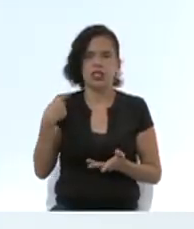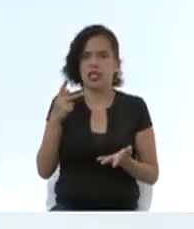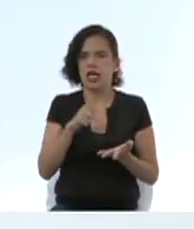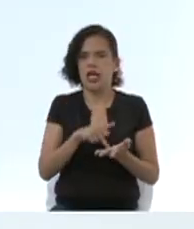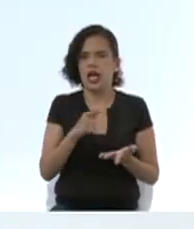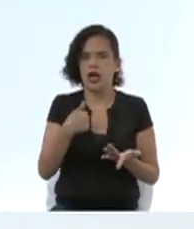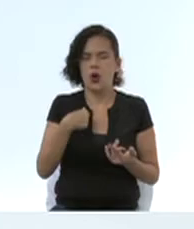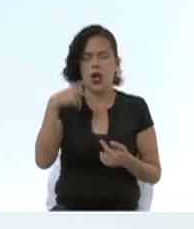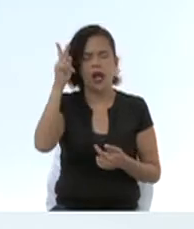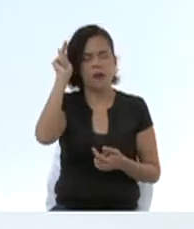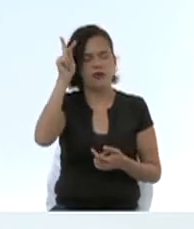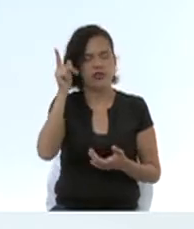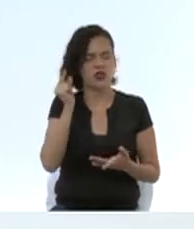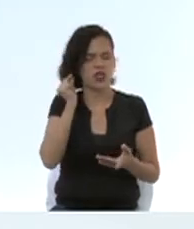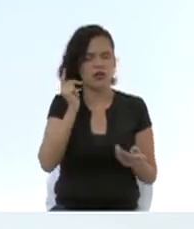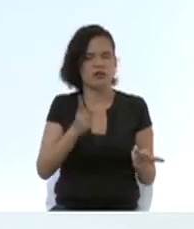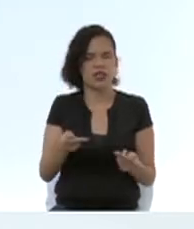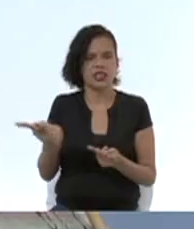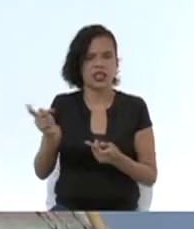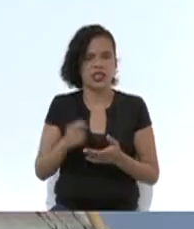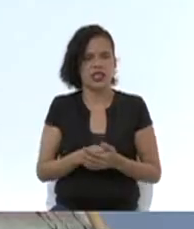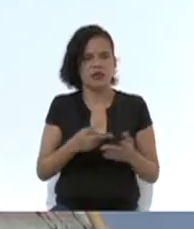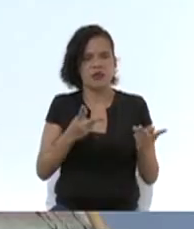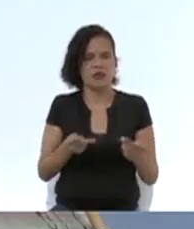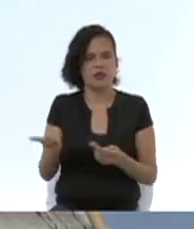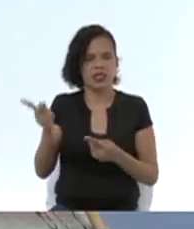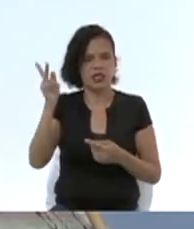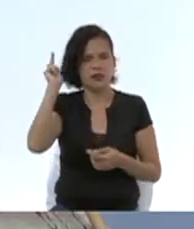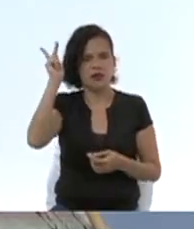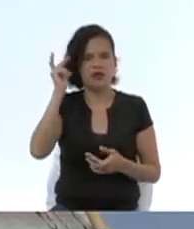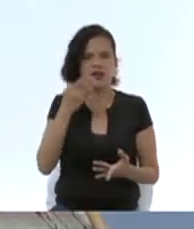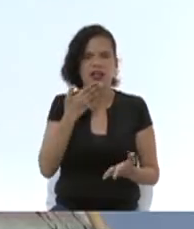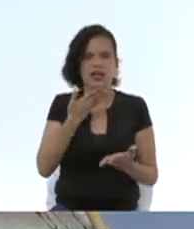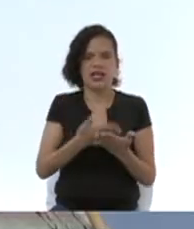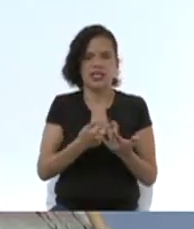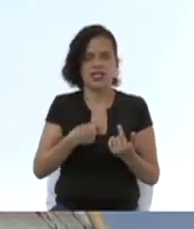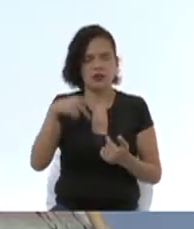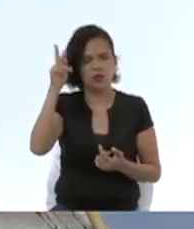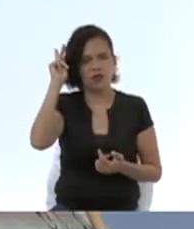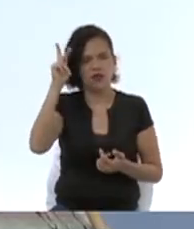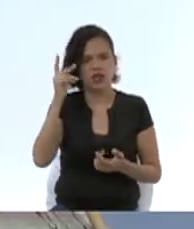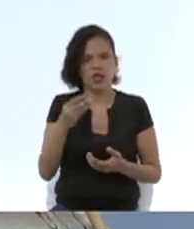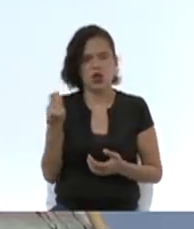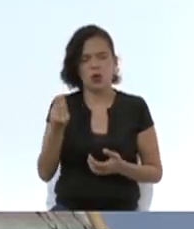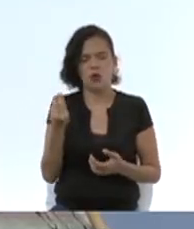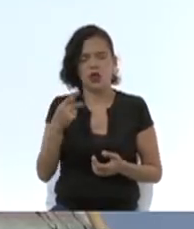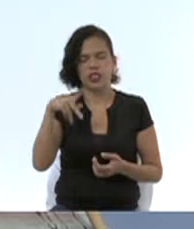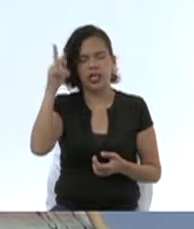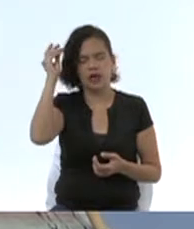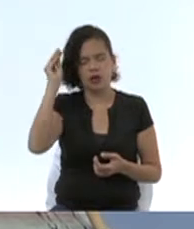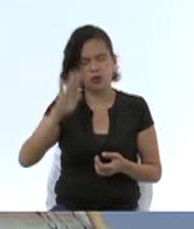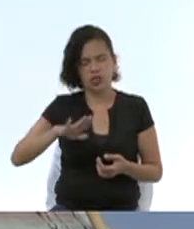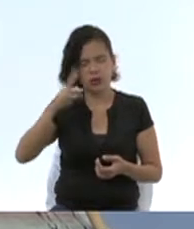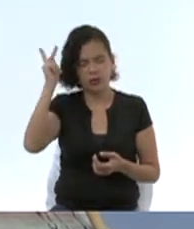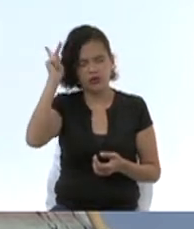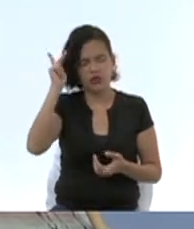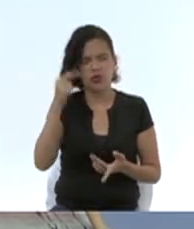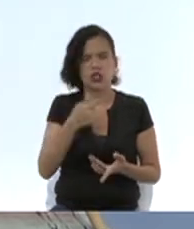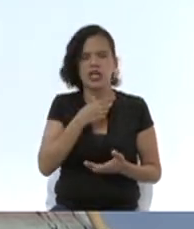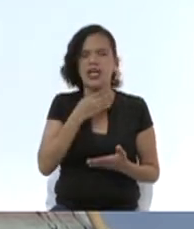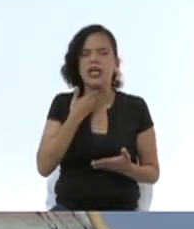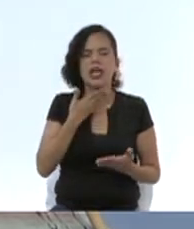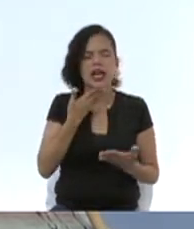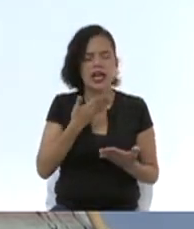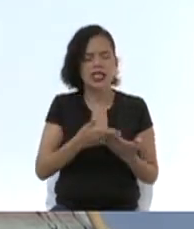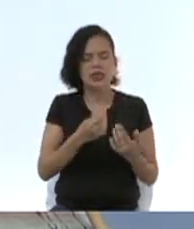aquí, Heyler Lara. Bienvenida, Heyler. Gracias, Xiomara. Hola, profesor Julio. Gracias. Encantada de esta